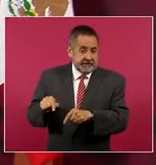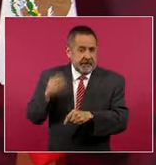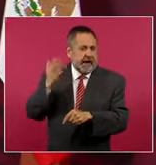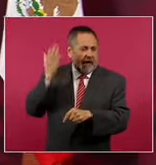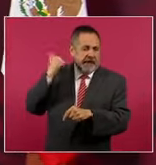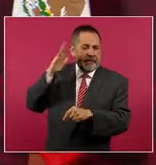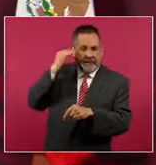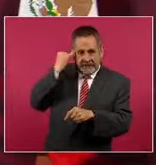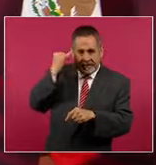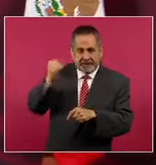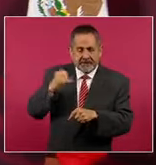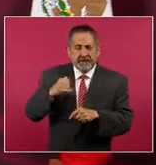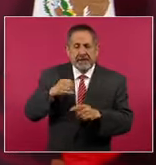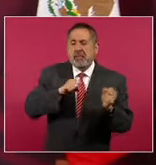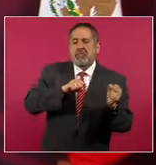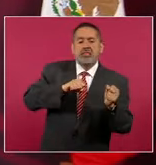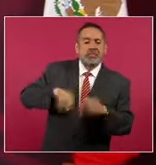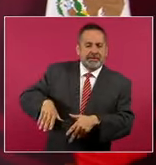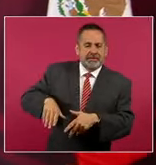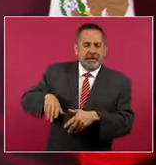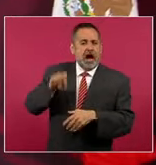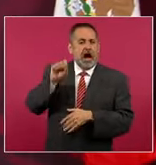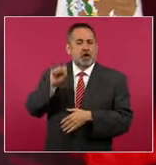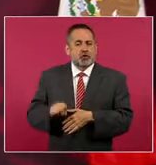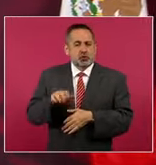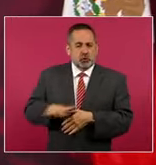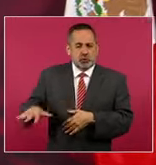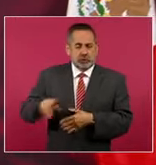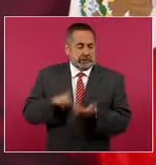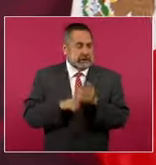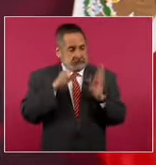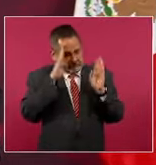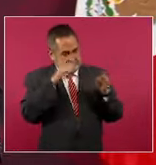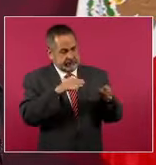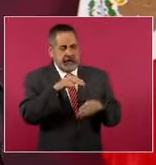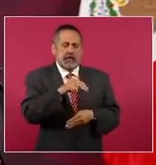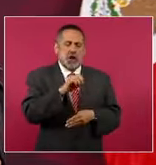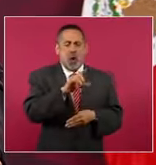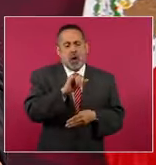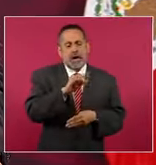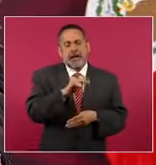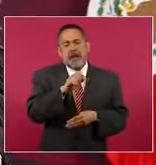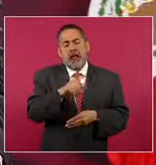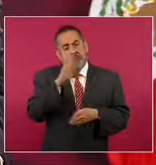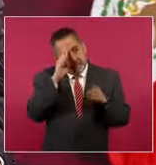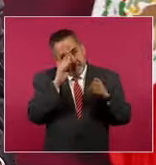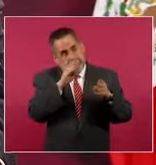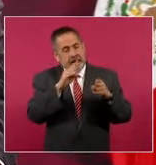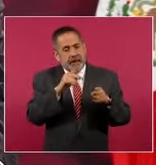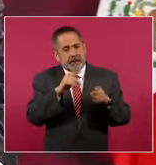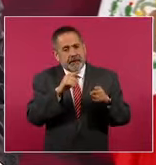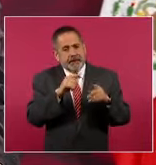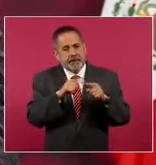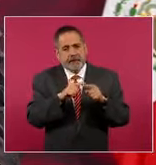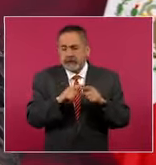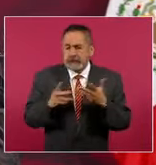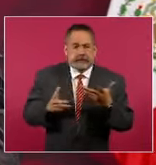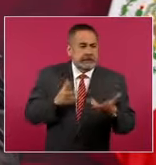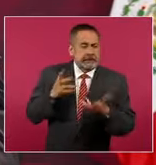prevalecía la desolación del modelo neoliberal, que la gente tenía que irse del